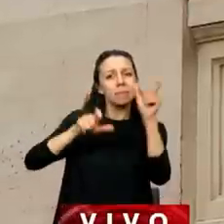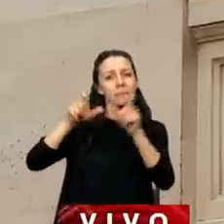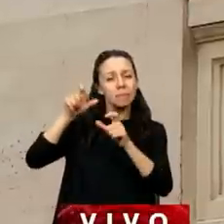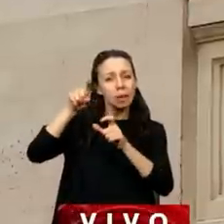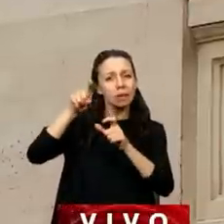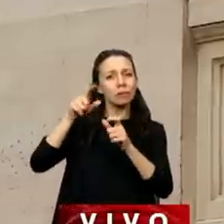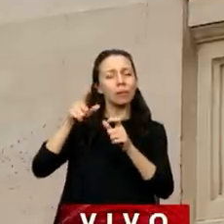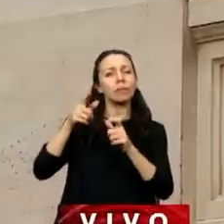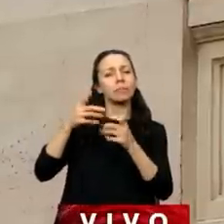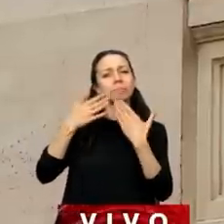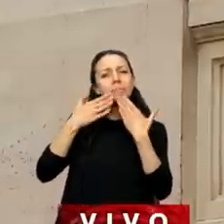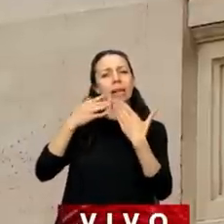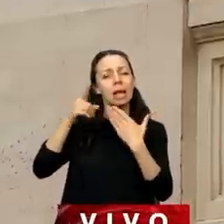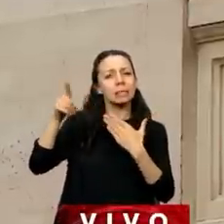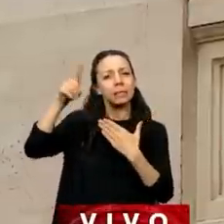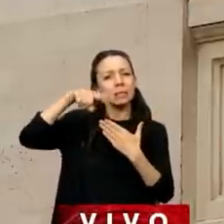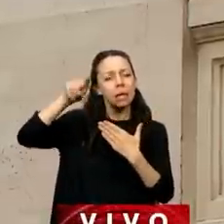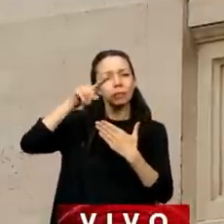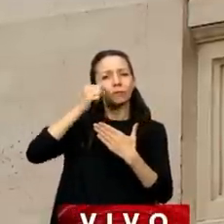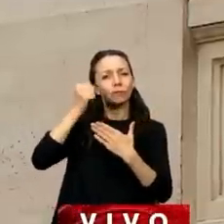una parte sustantiva